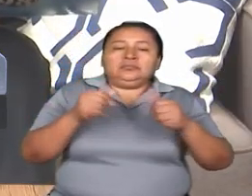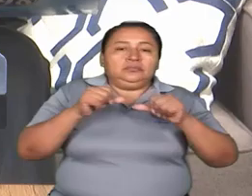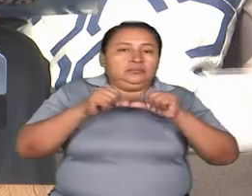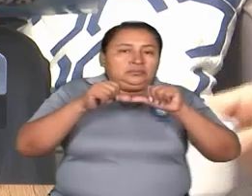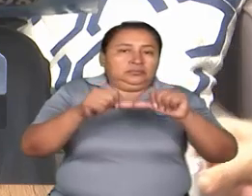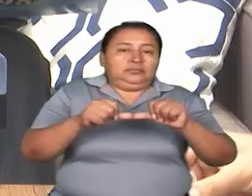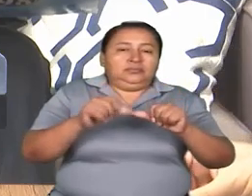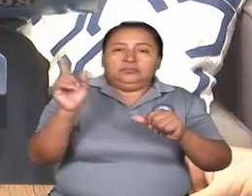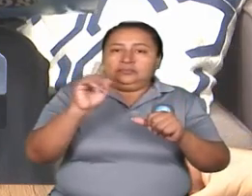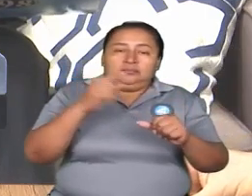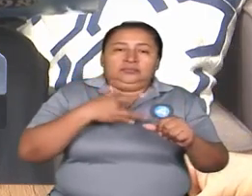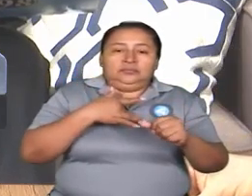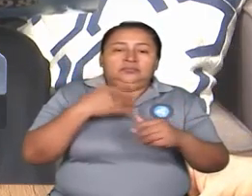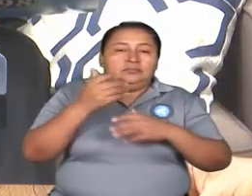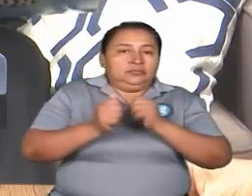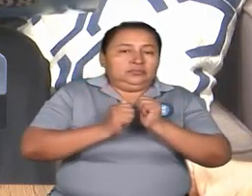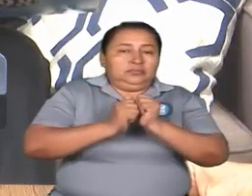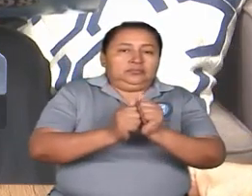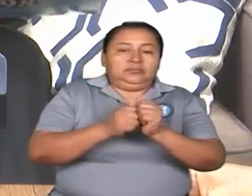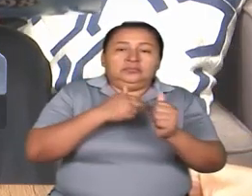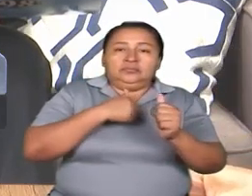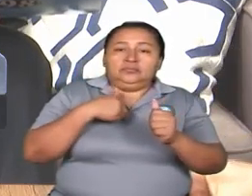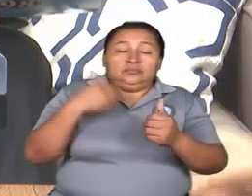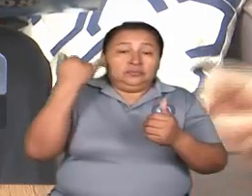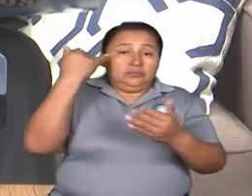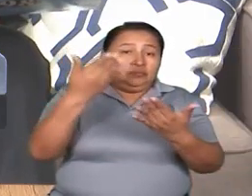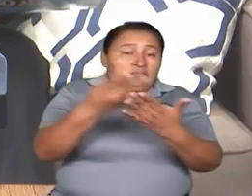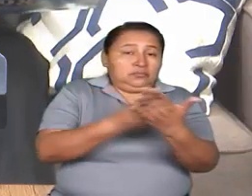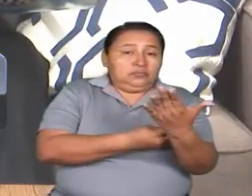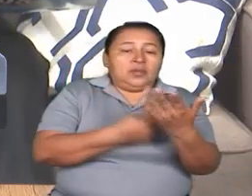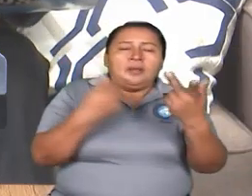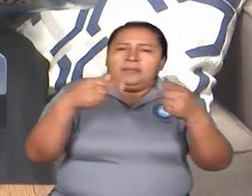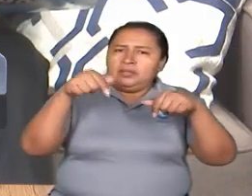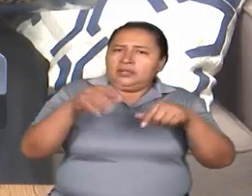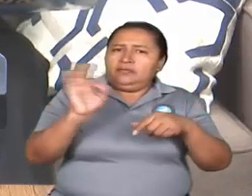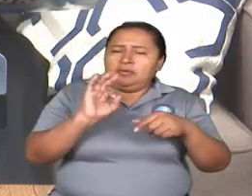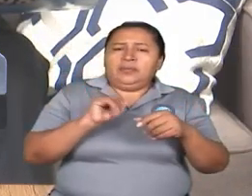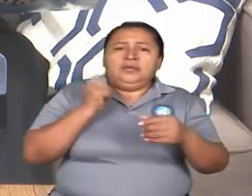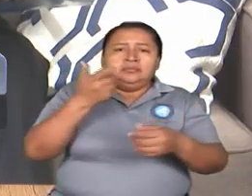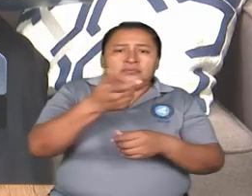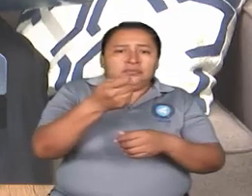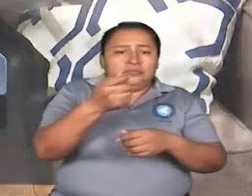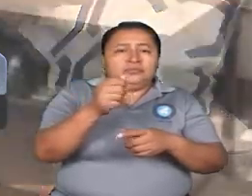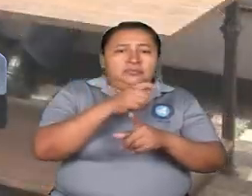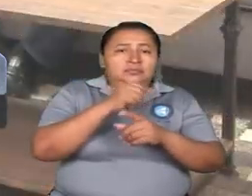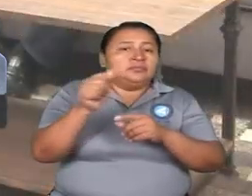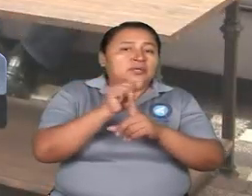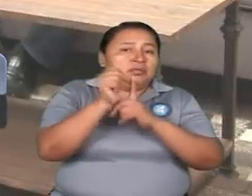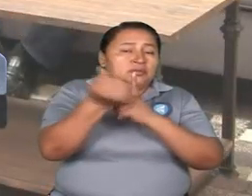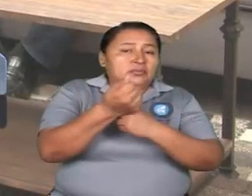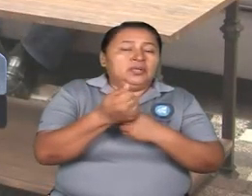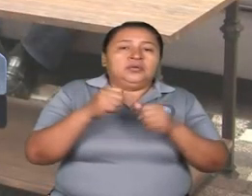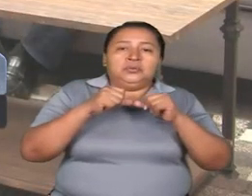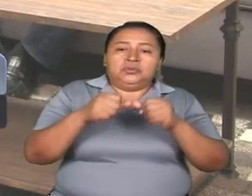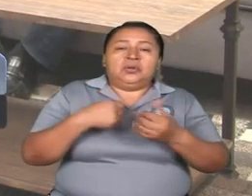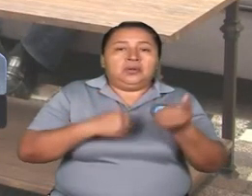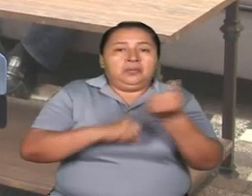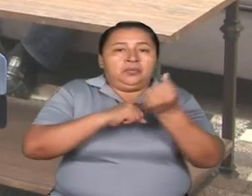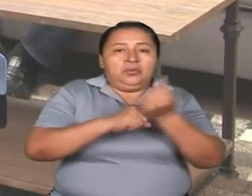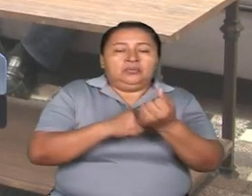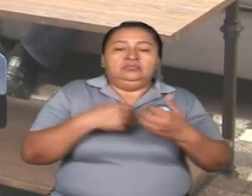continuidad no necesariamente acompaña la creación de los proyectos, pero en este sentido el canal parlamentario ha contado con ese apoyo, con ese interés y con